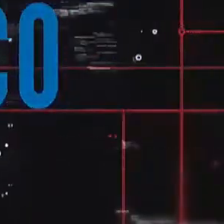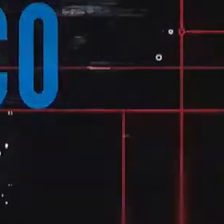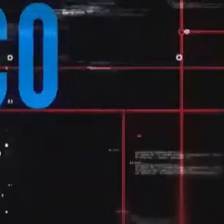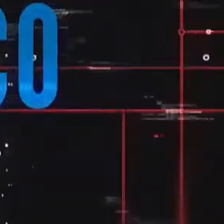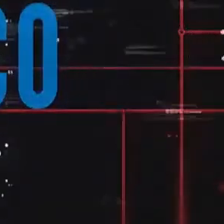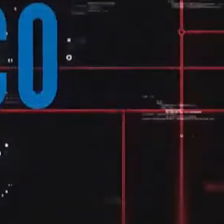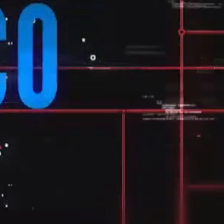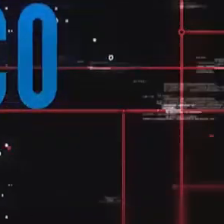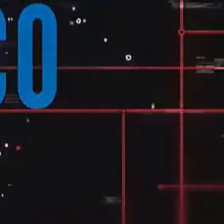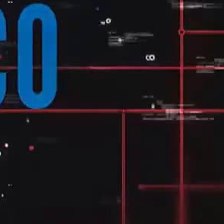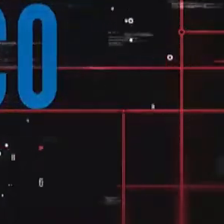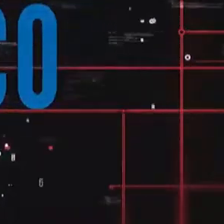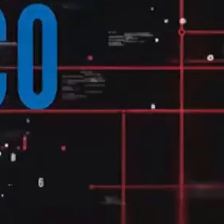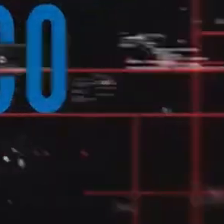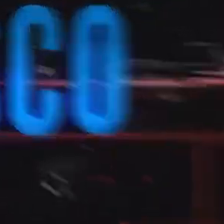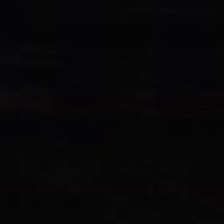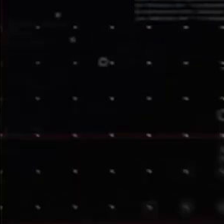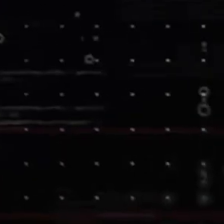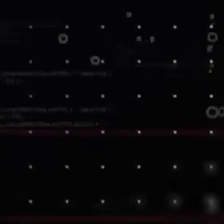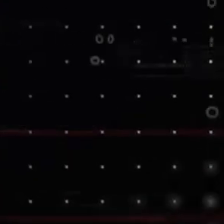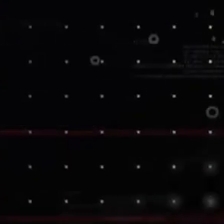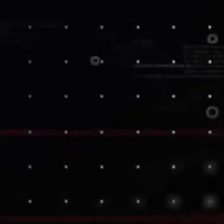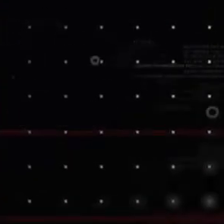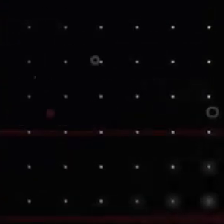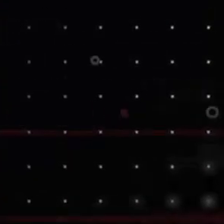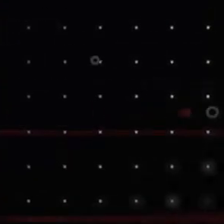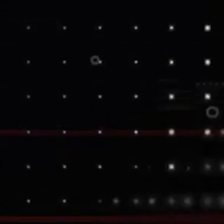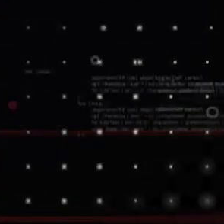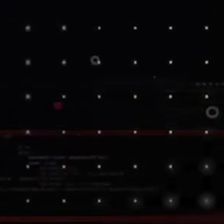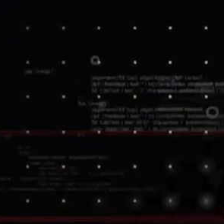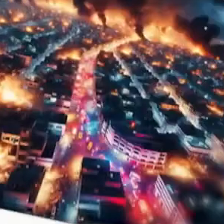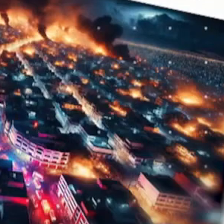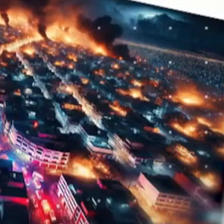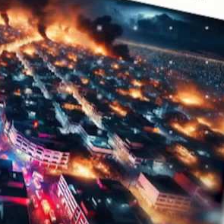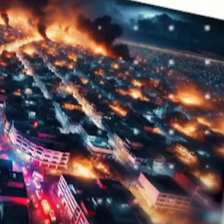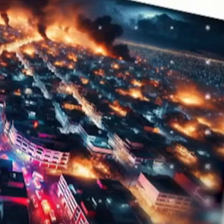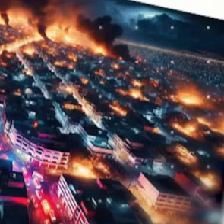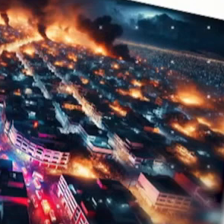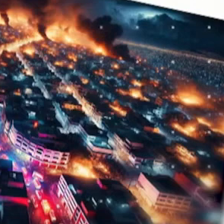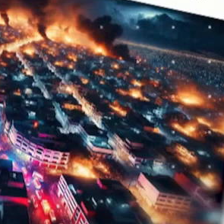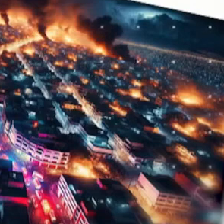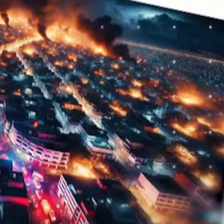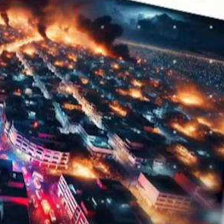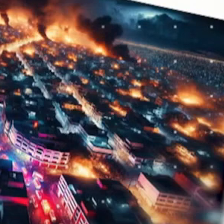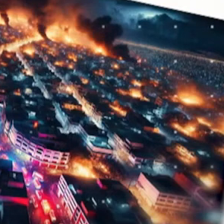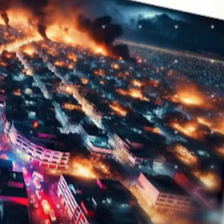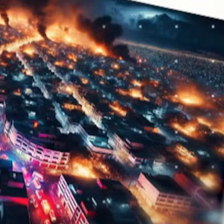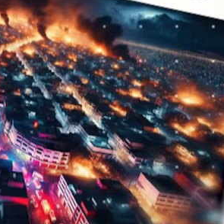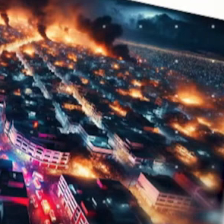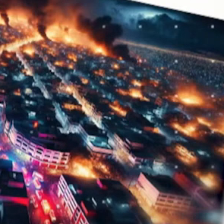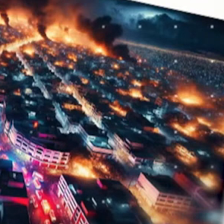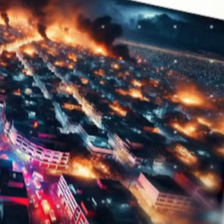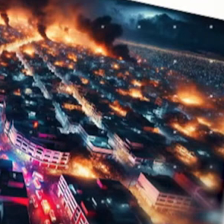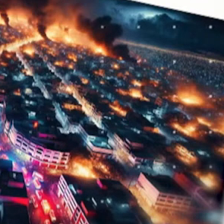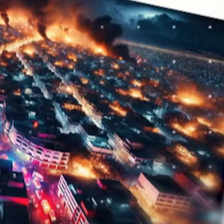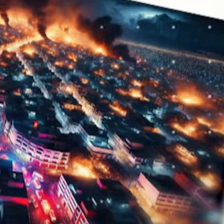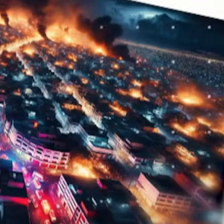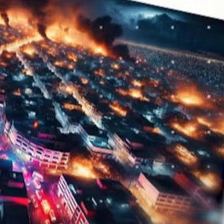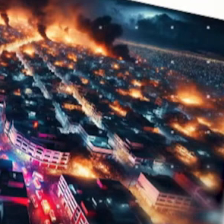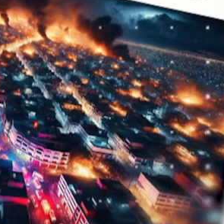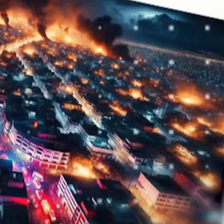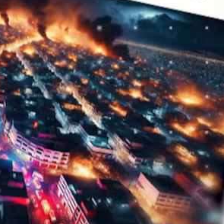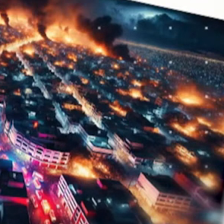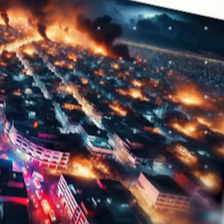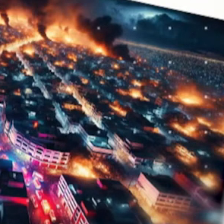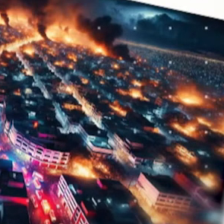Campaña de miedo en Tabasco. Políticos, comunicadores, opinadores y usuarios de redes sociales impulsaron una